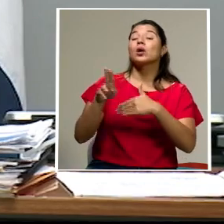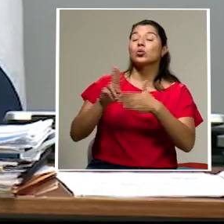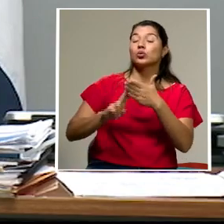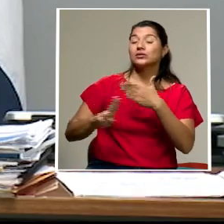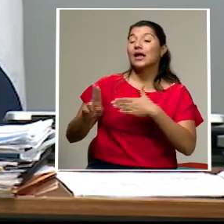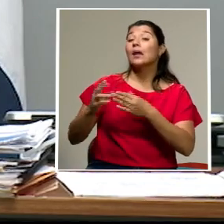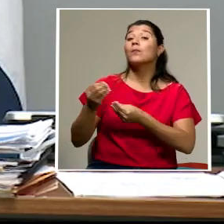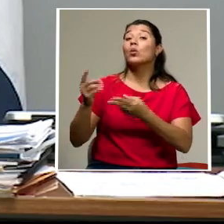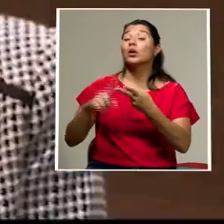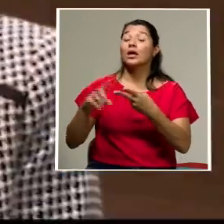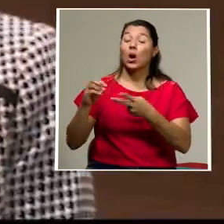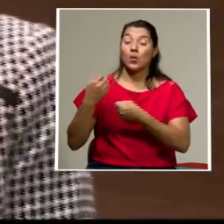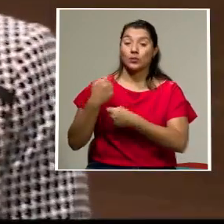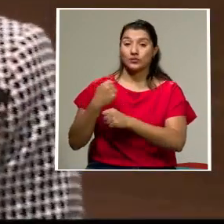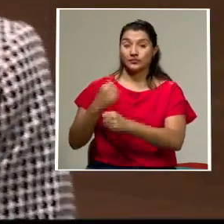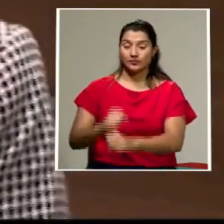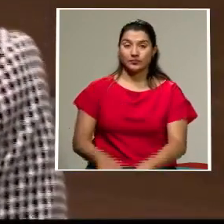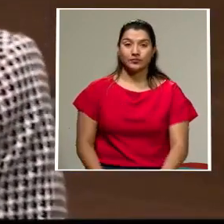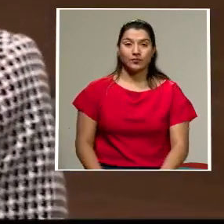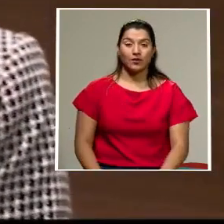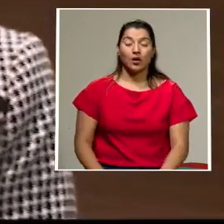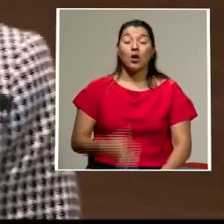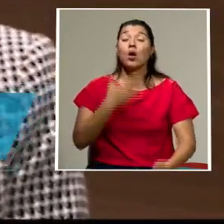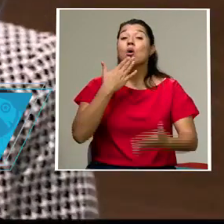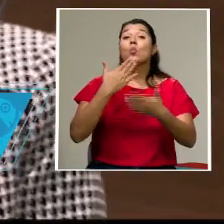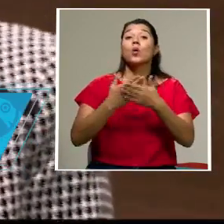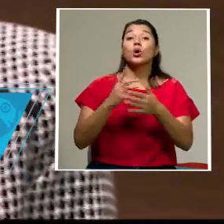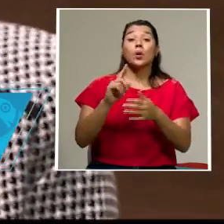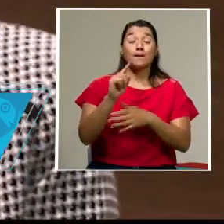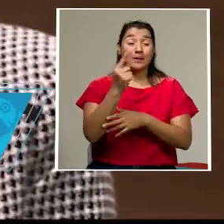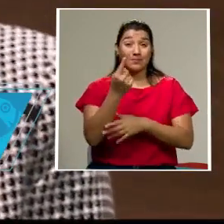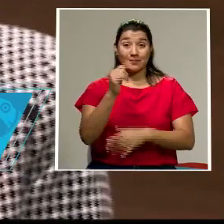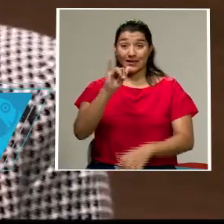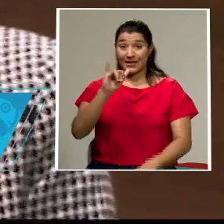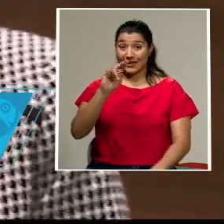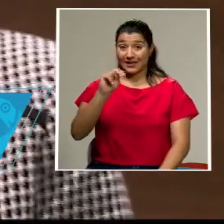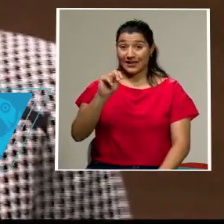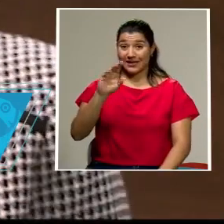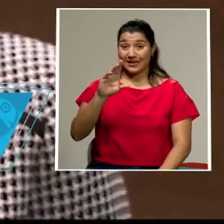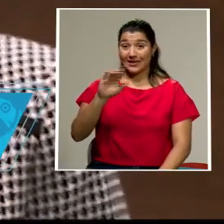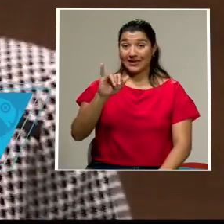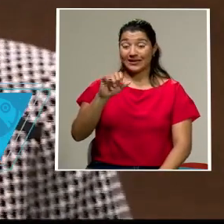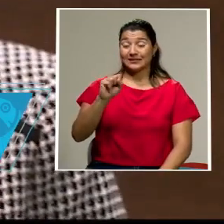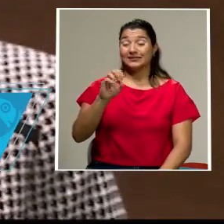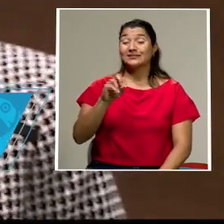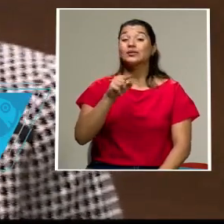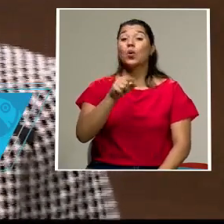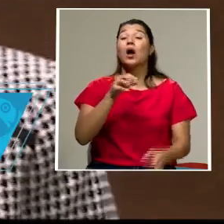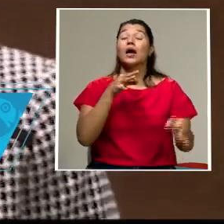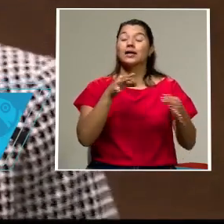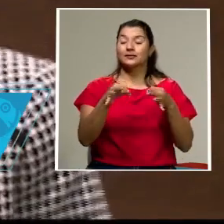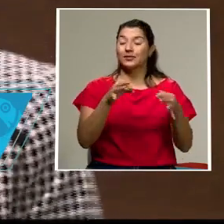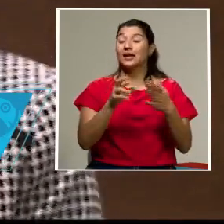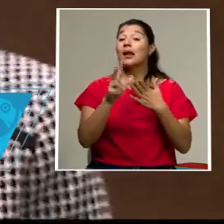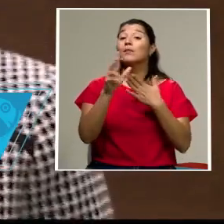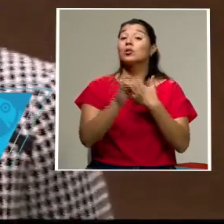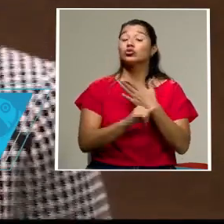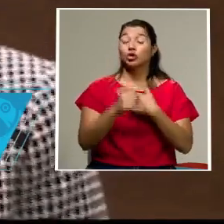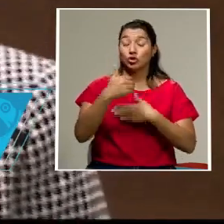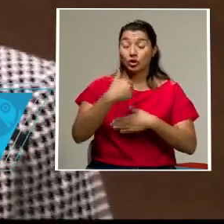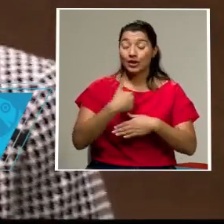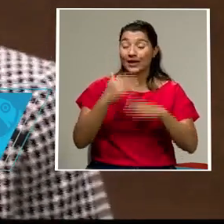este proyecto. Bueno, hay un primer inciso donde se deja claro que el proyecto tiene una cobertura para todas